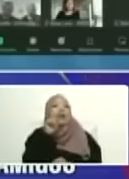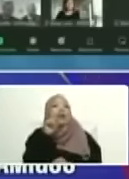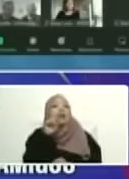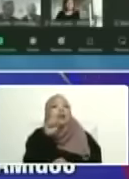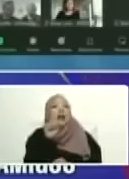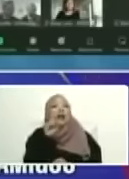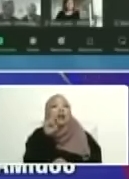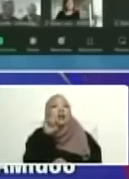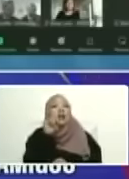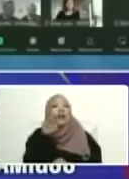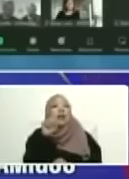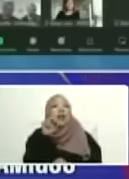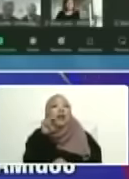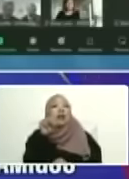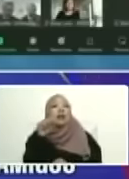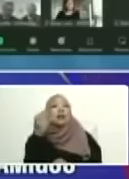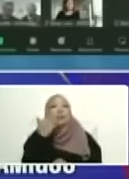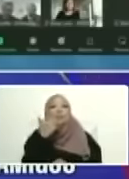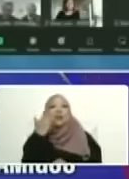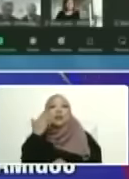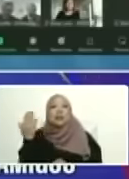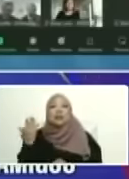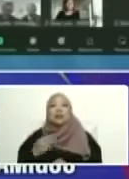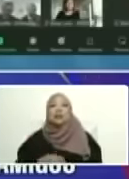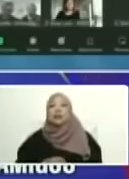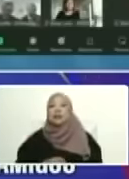Muchas gracias, Tatiana Josefina.